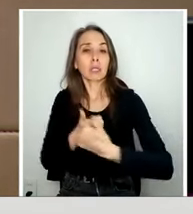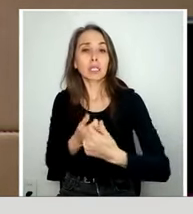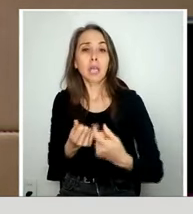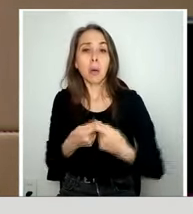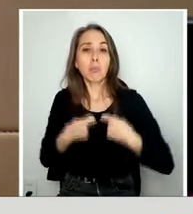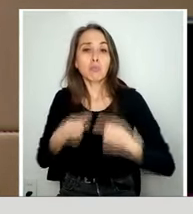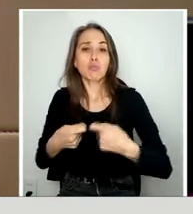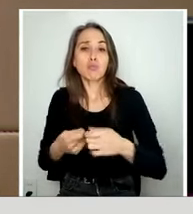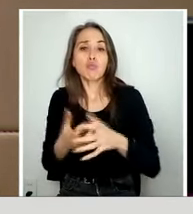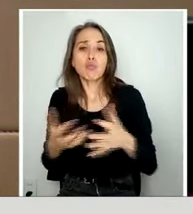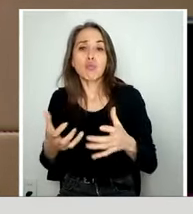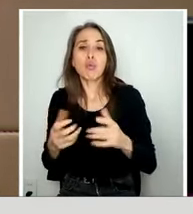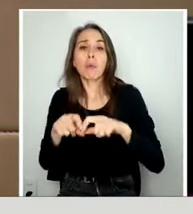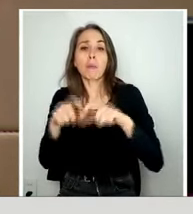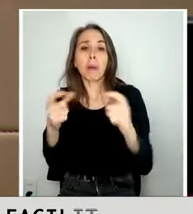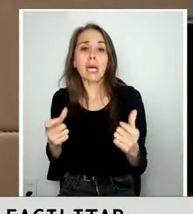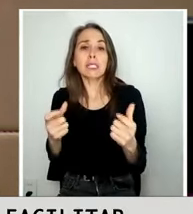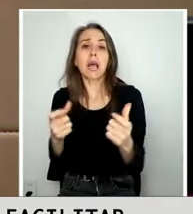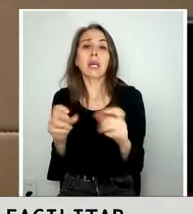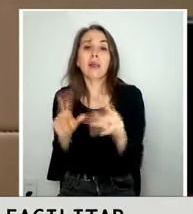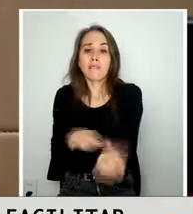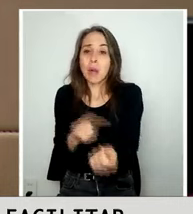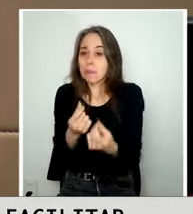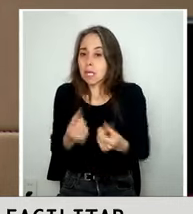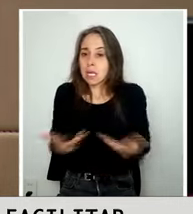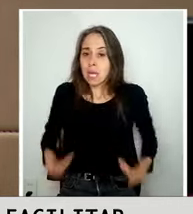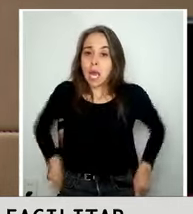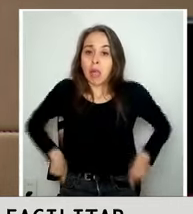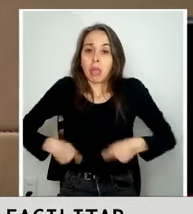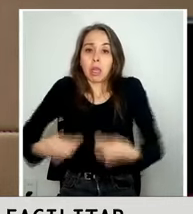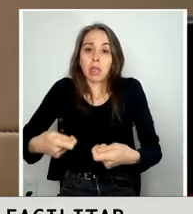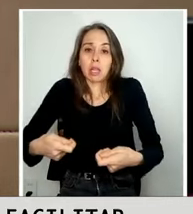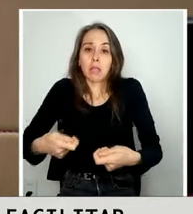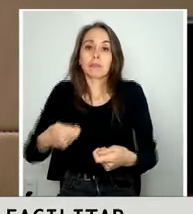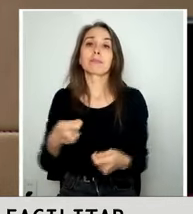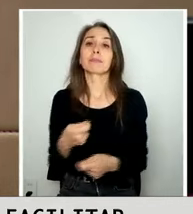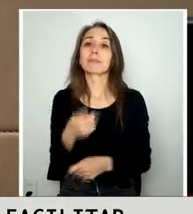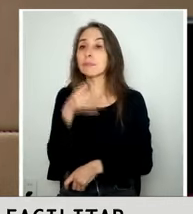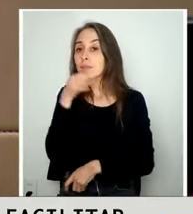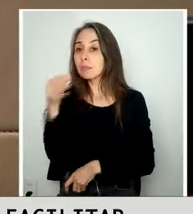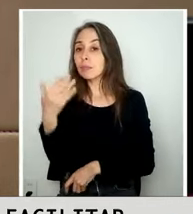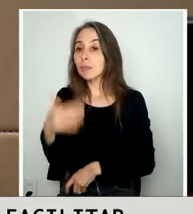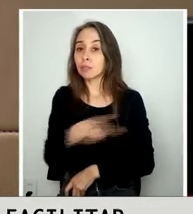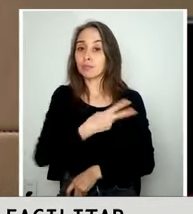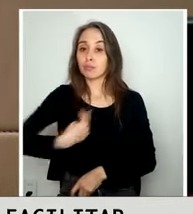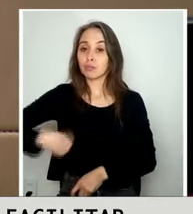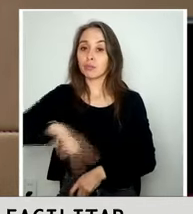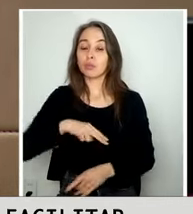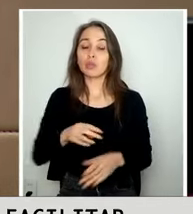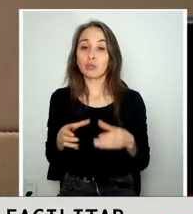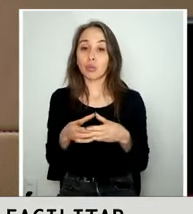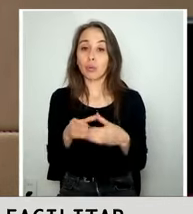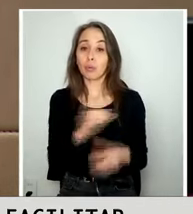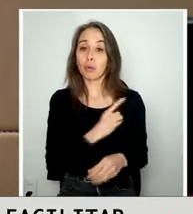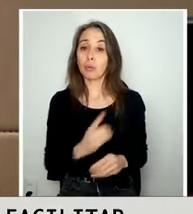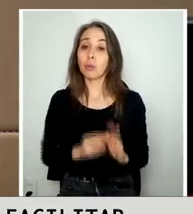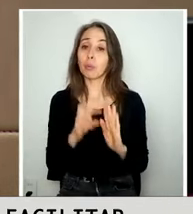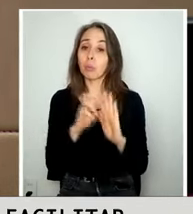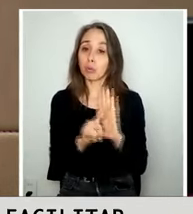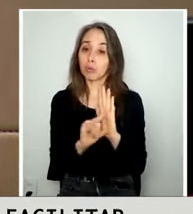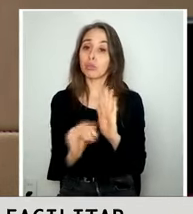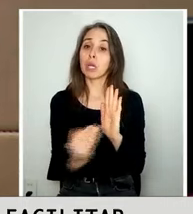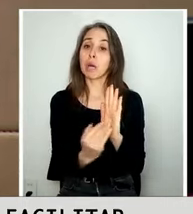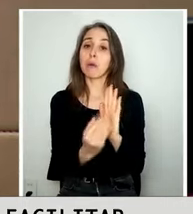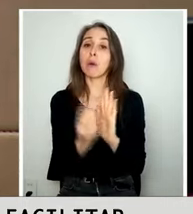potente para las familias particularmente dicho eso sin duda nuestra bancada va a apoyar este proyecto creemos que es una muy buena